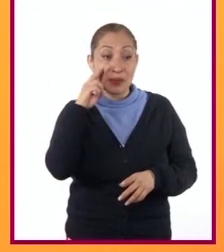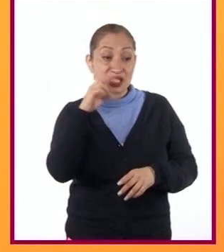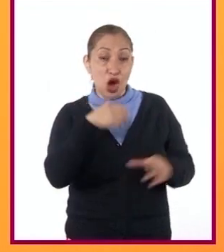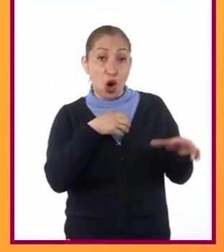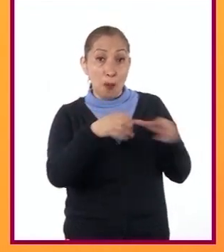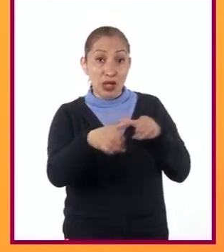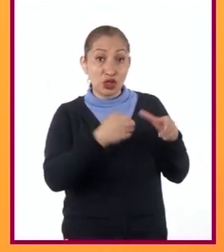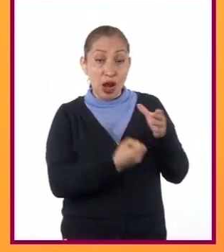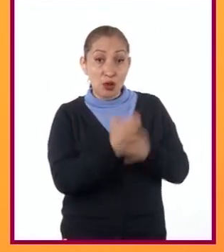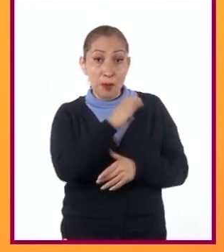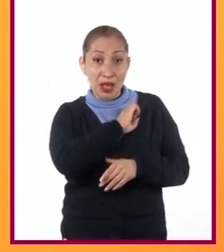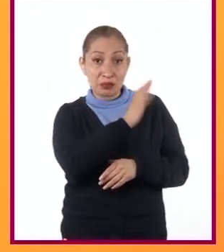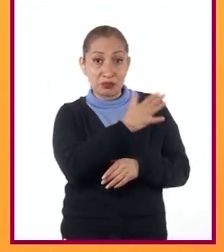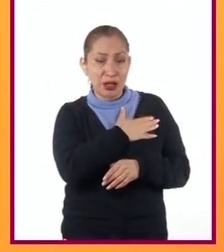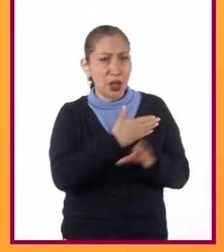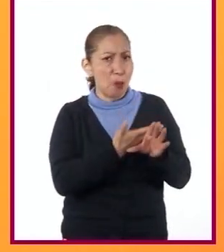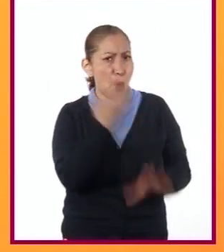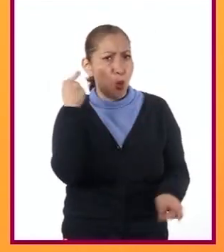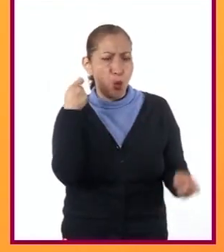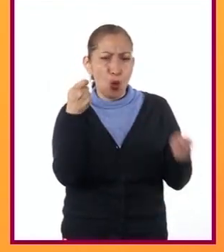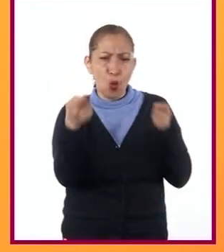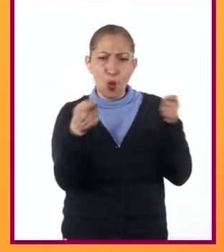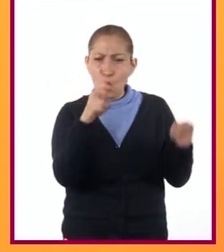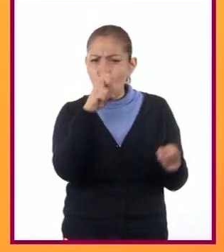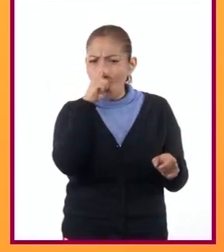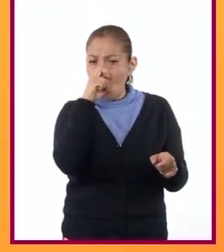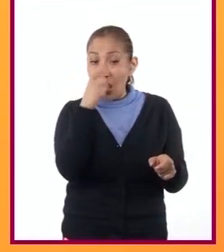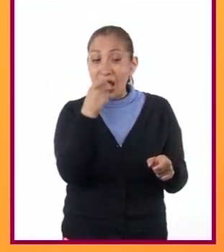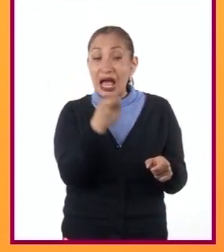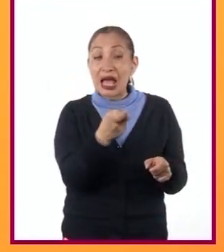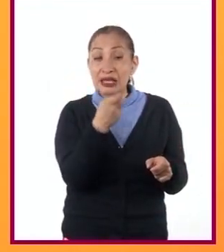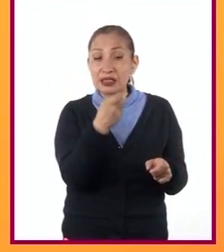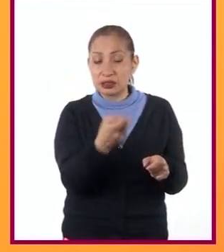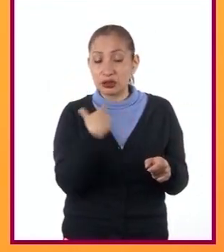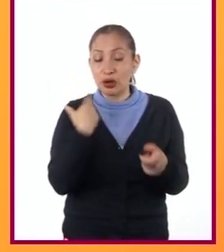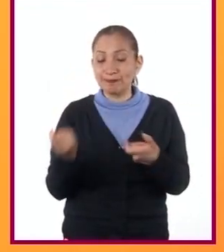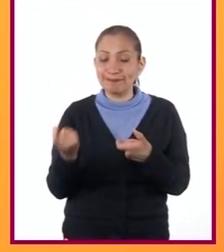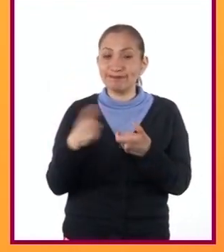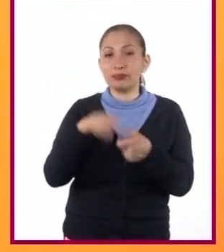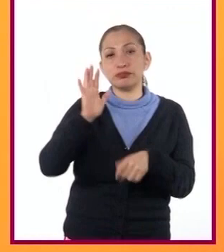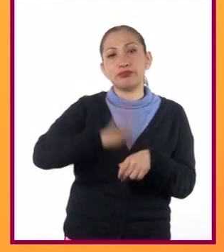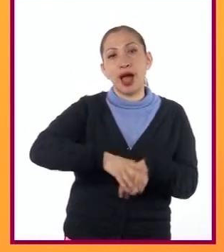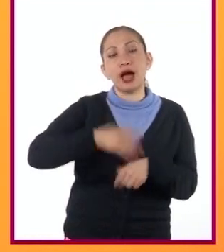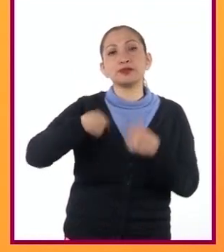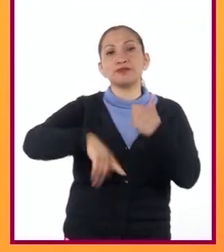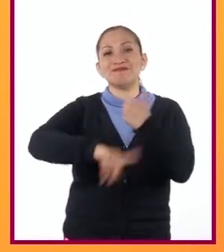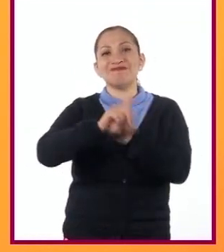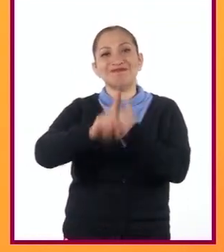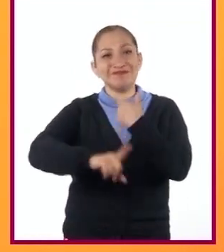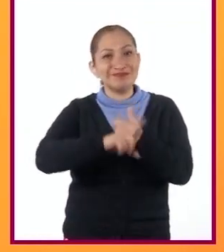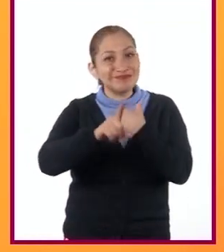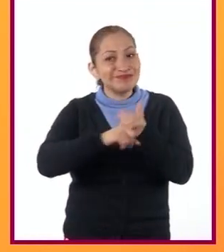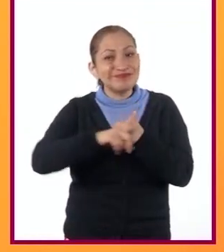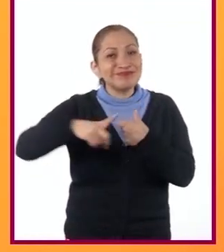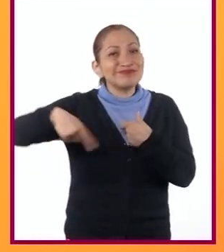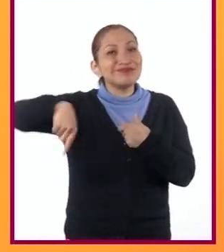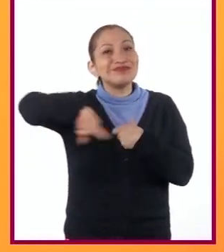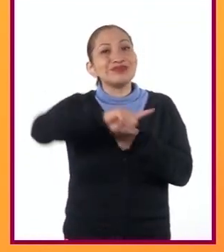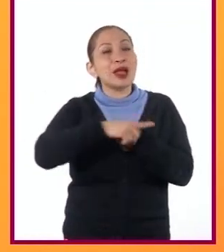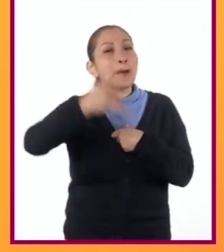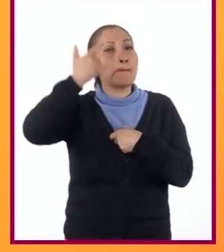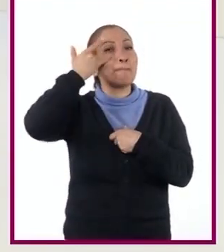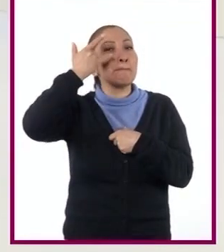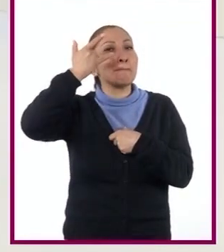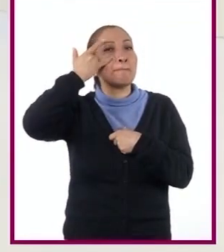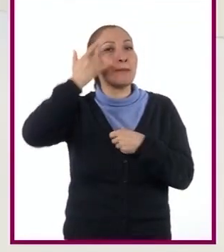comercio novohispano estuvo muy controlado. A esta situación se le suma el problema de los